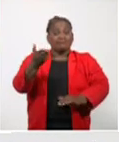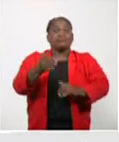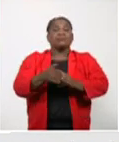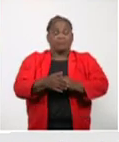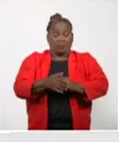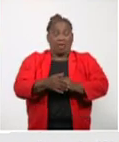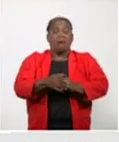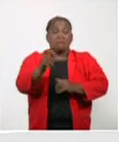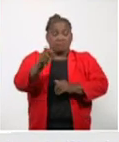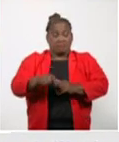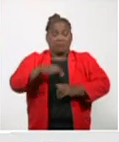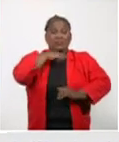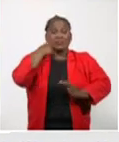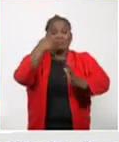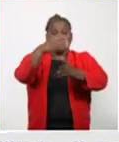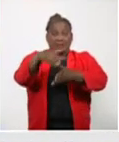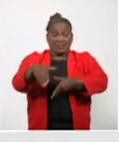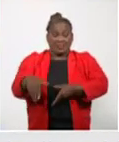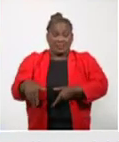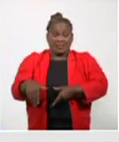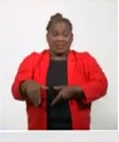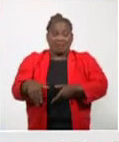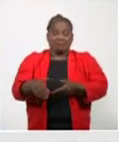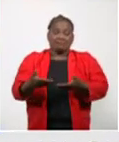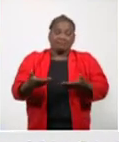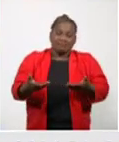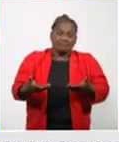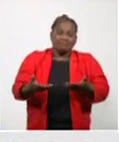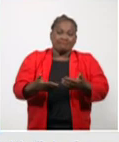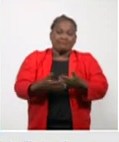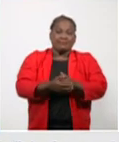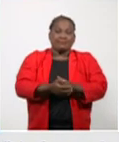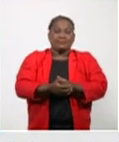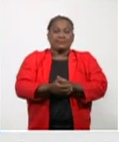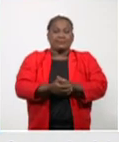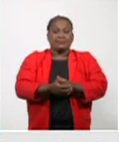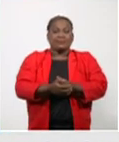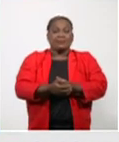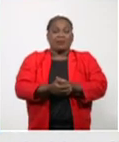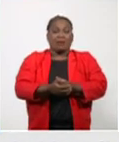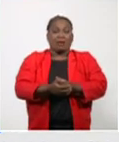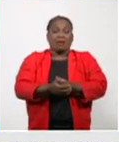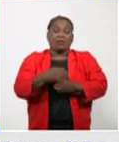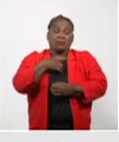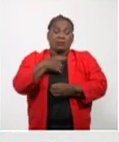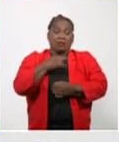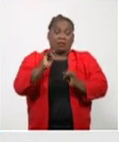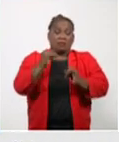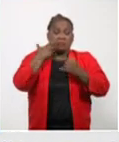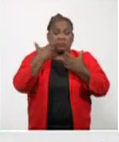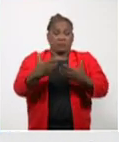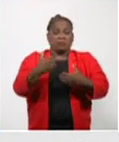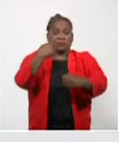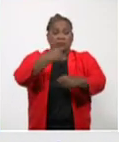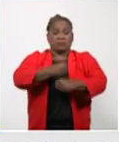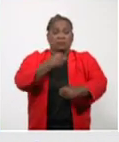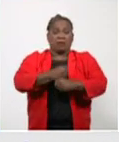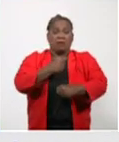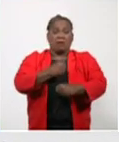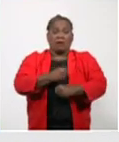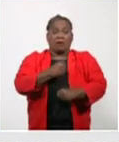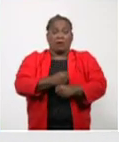fallecidos que indiscutiblemente tienen una importancia para el trabajo